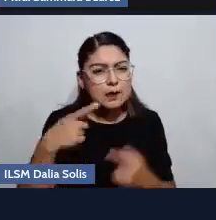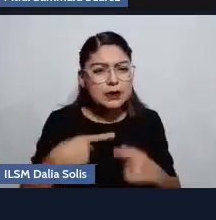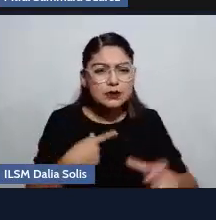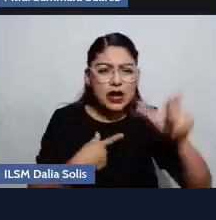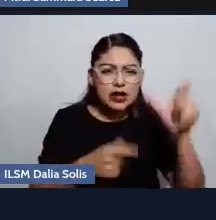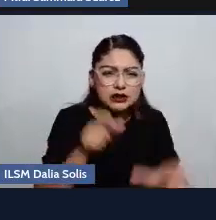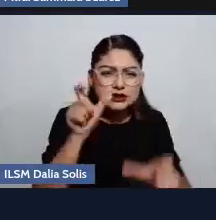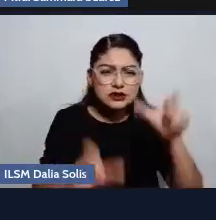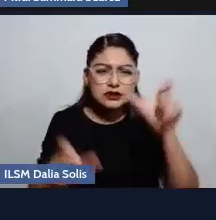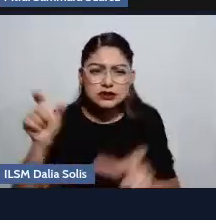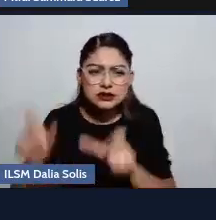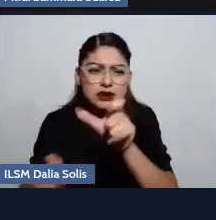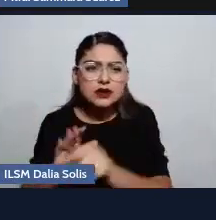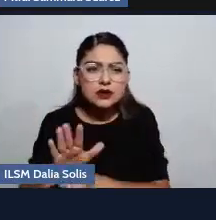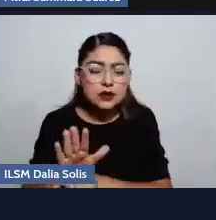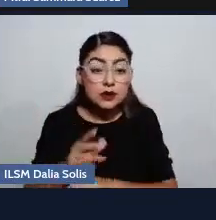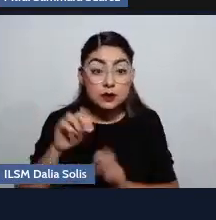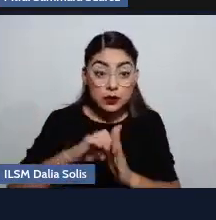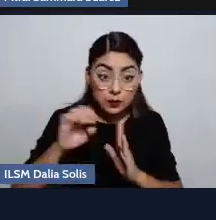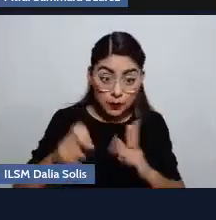fuera a las personas que